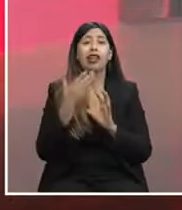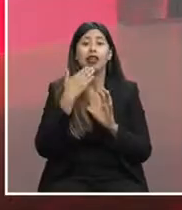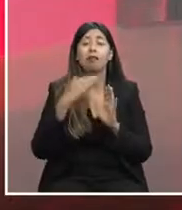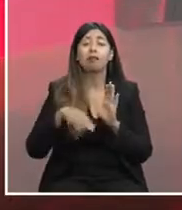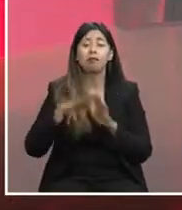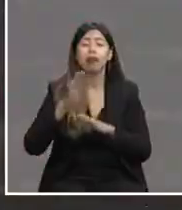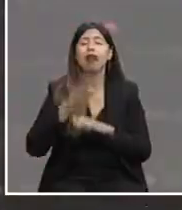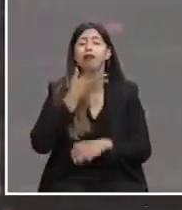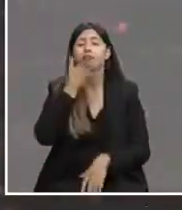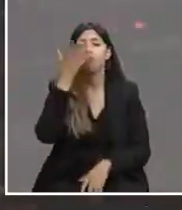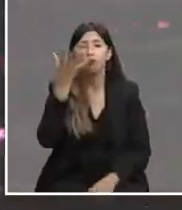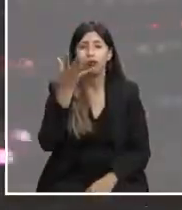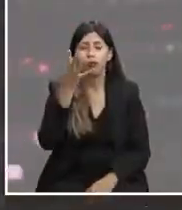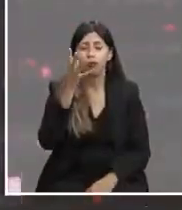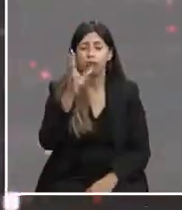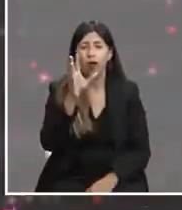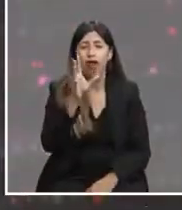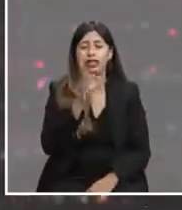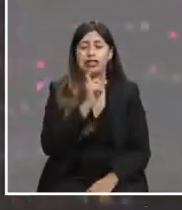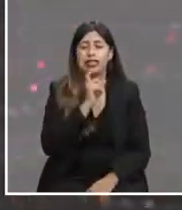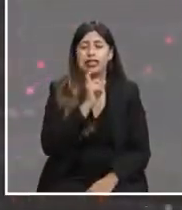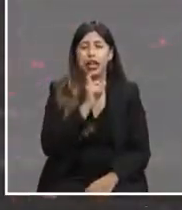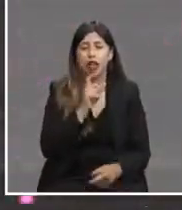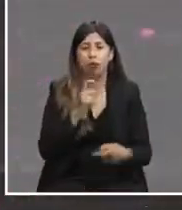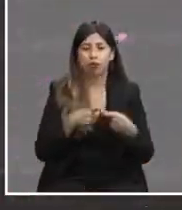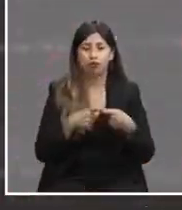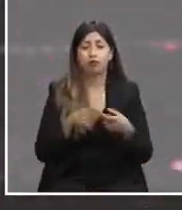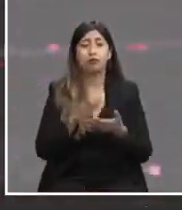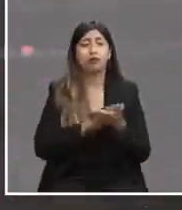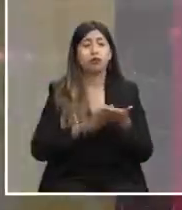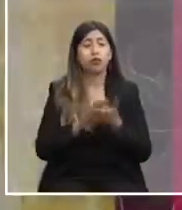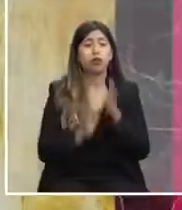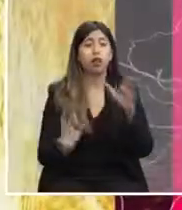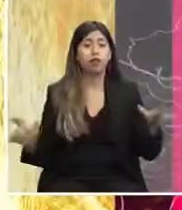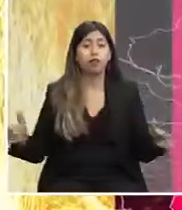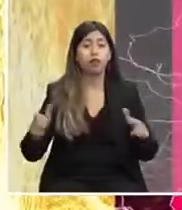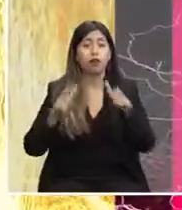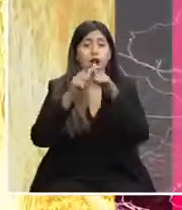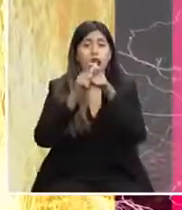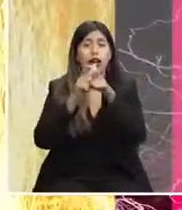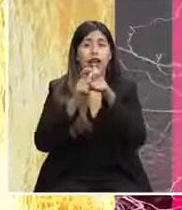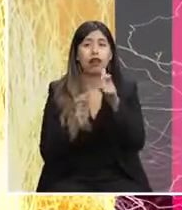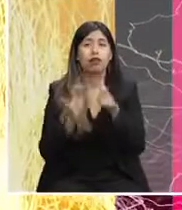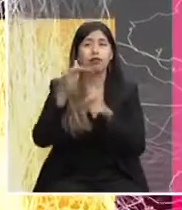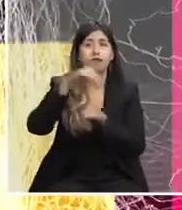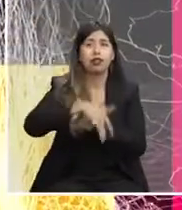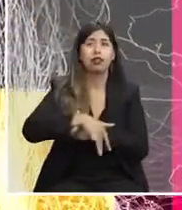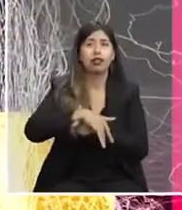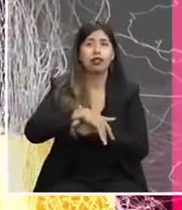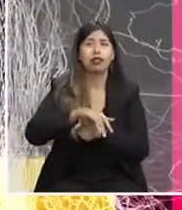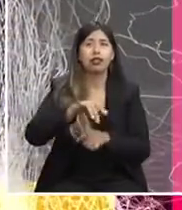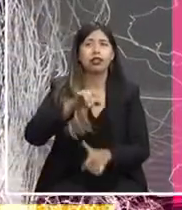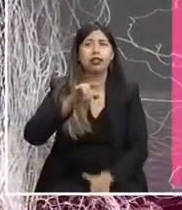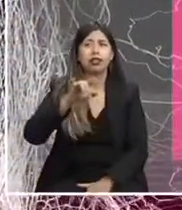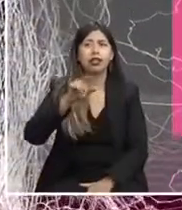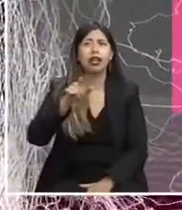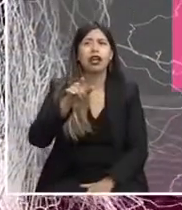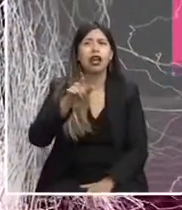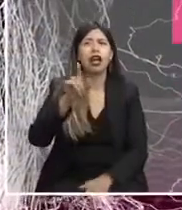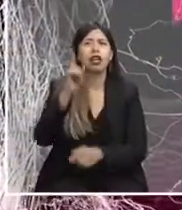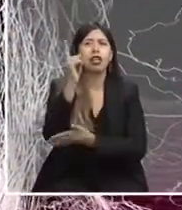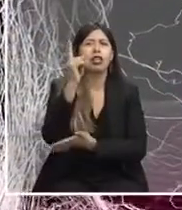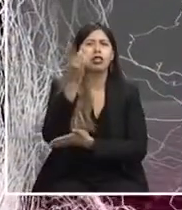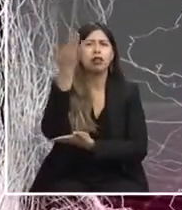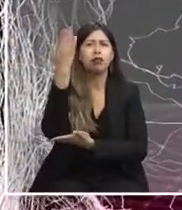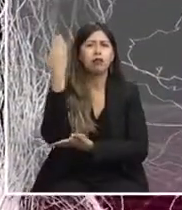glaciares. Un ejemplo final, volcán Semeru, ahora, este año, hace un par de meses atrás, en diciembre, de